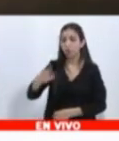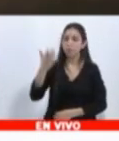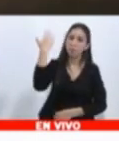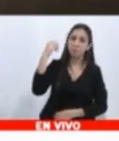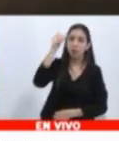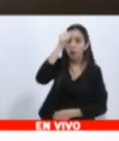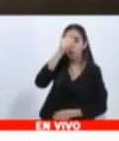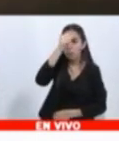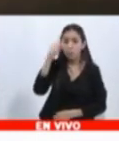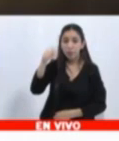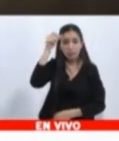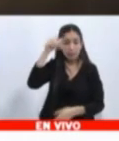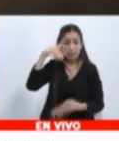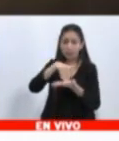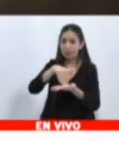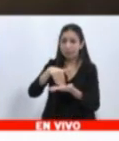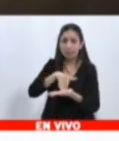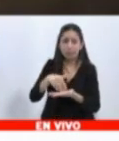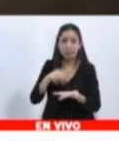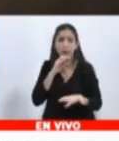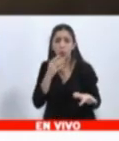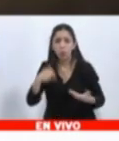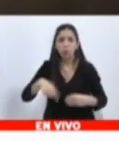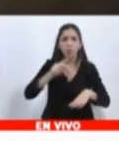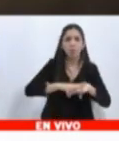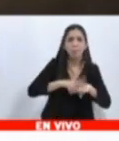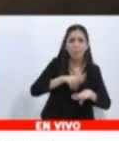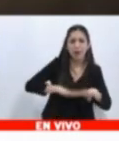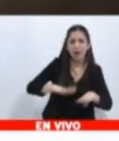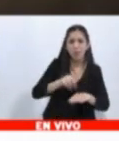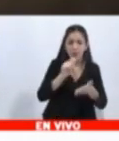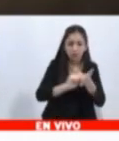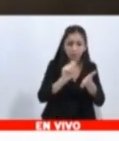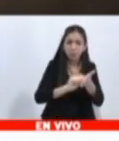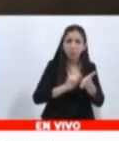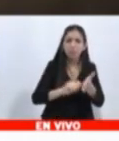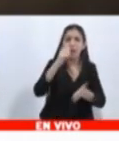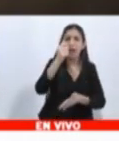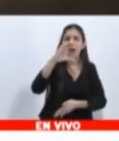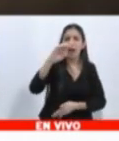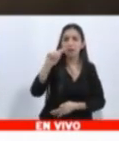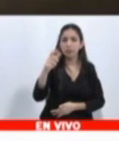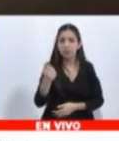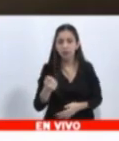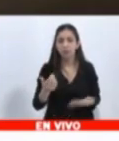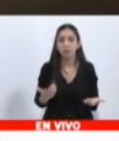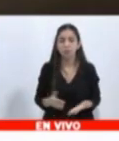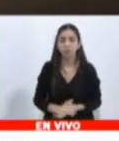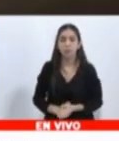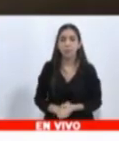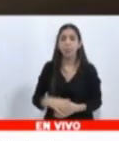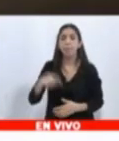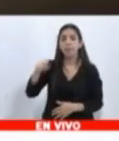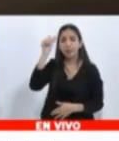he ordenado ese domingo ante la vulnerabilidad que podía tener el Paraguay en la redacción de un